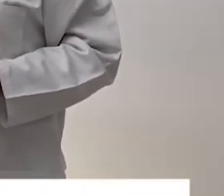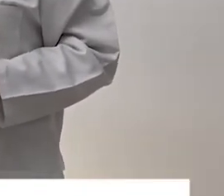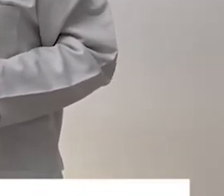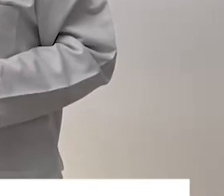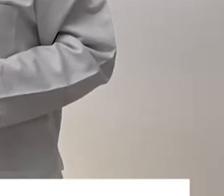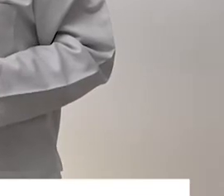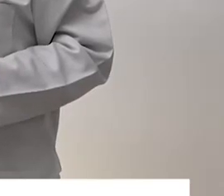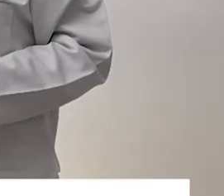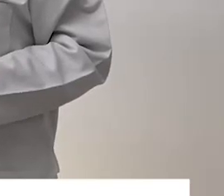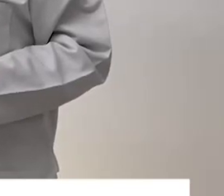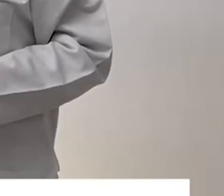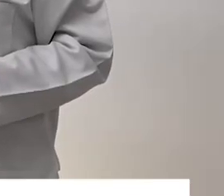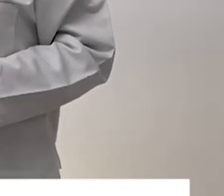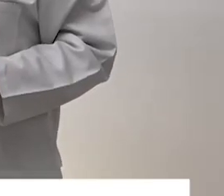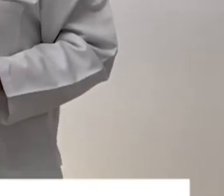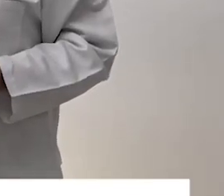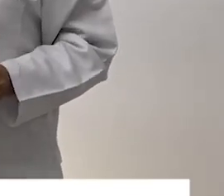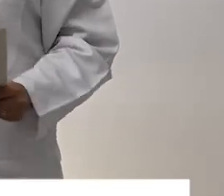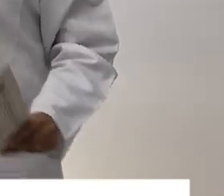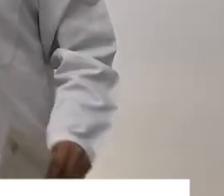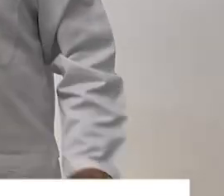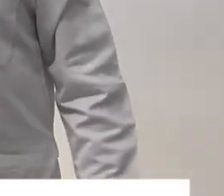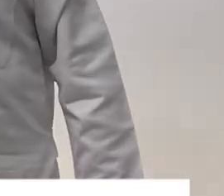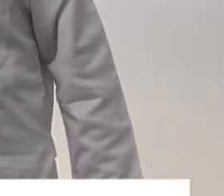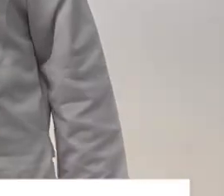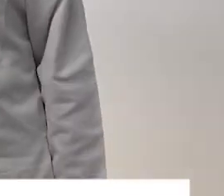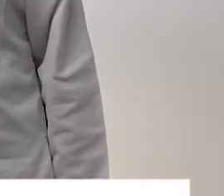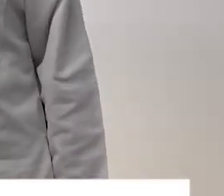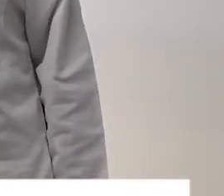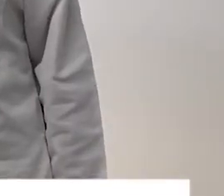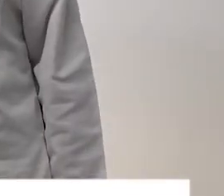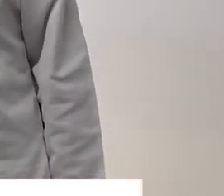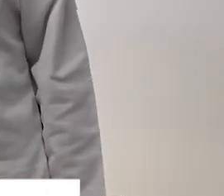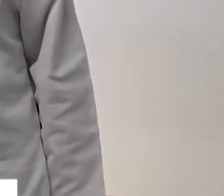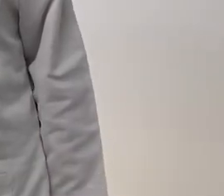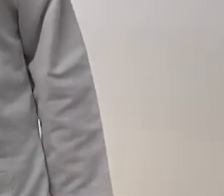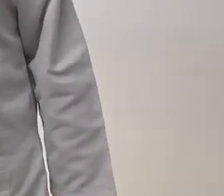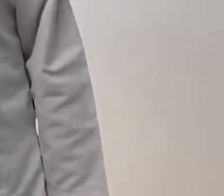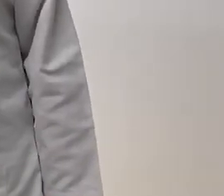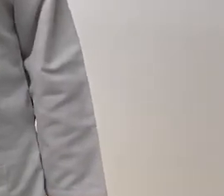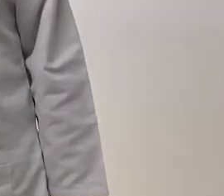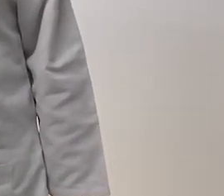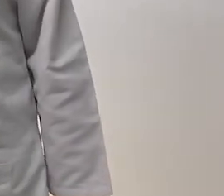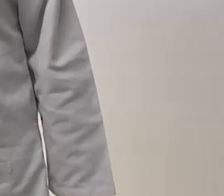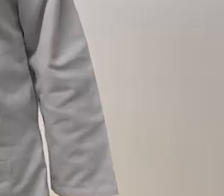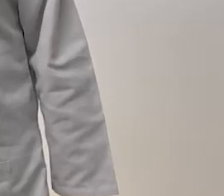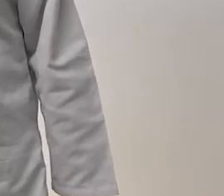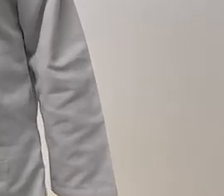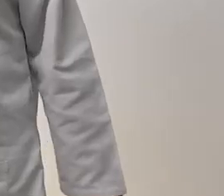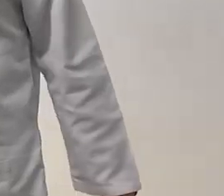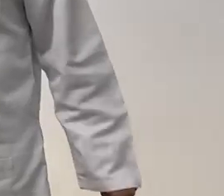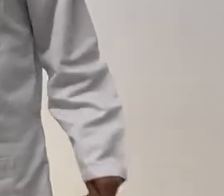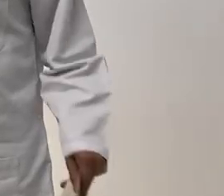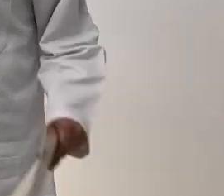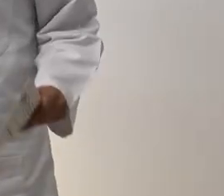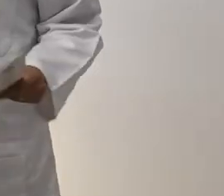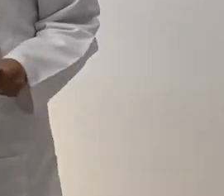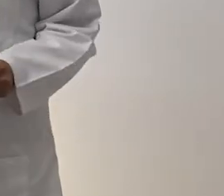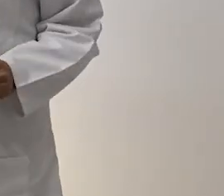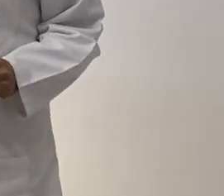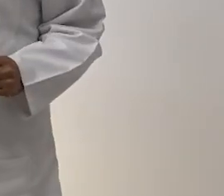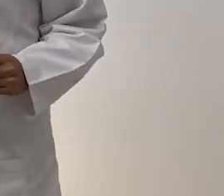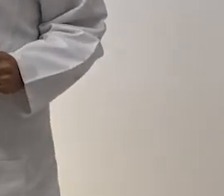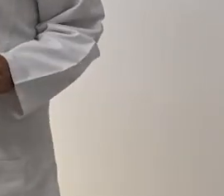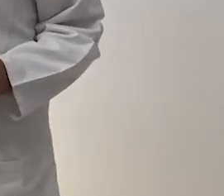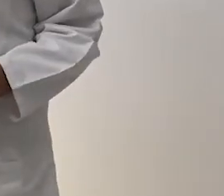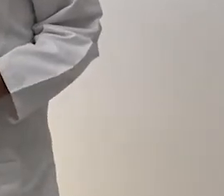cuadro clínico desde hace 3 años que comenzó con un dolor en epigastrio, lo que llamamos nosotros la boca del estómago. Él muy